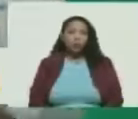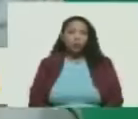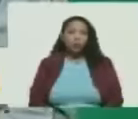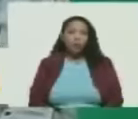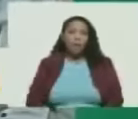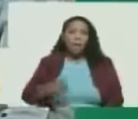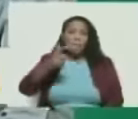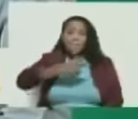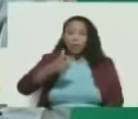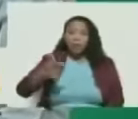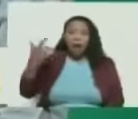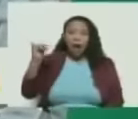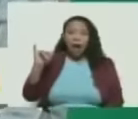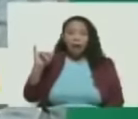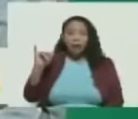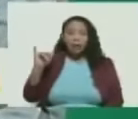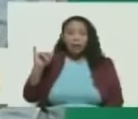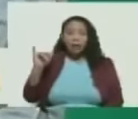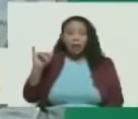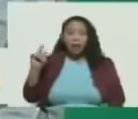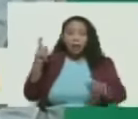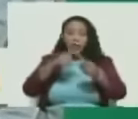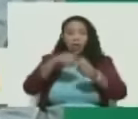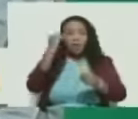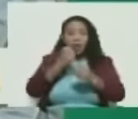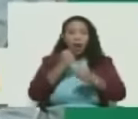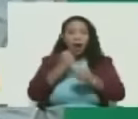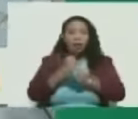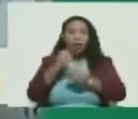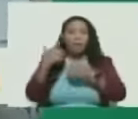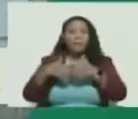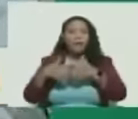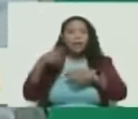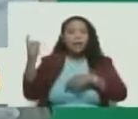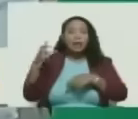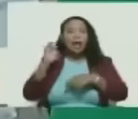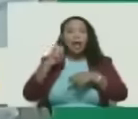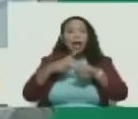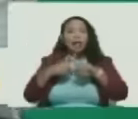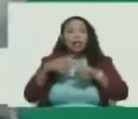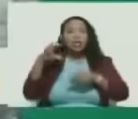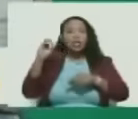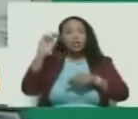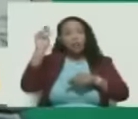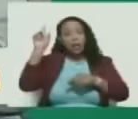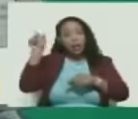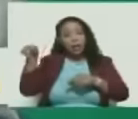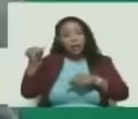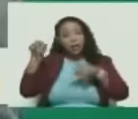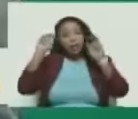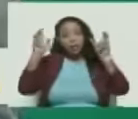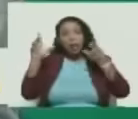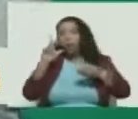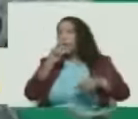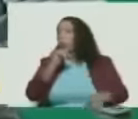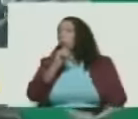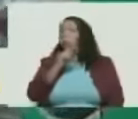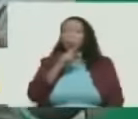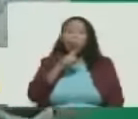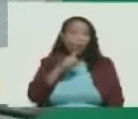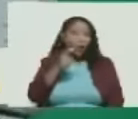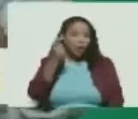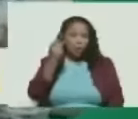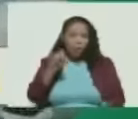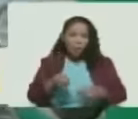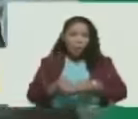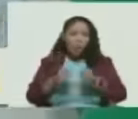asalariado que tiene la ExxonMobil en el país vecino, sepa con claridad que en este tema no tenemos ninguna fisura.